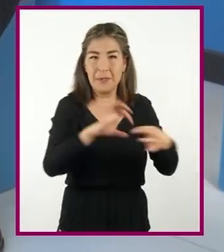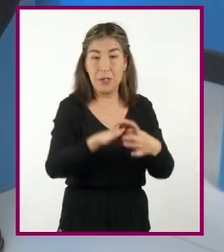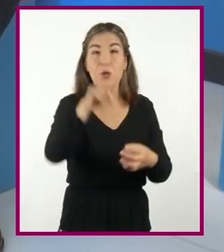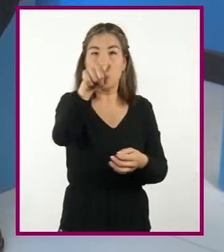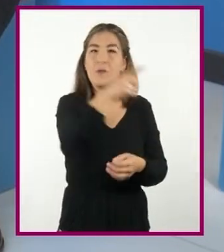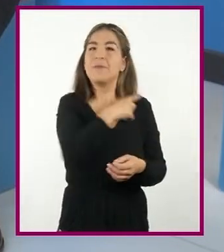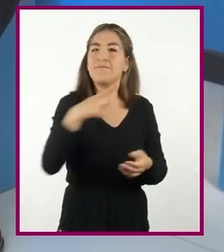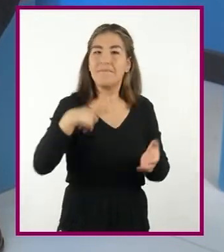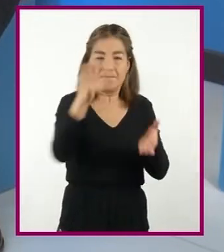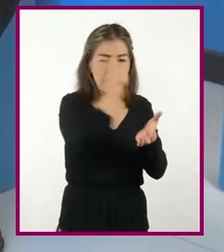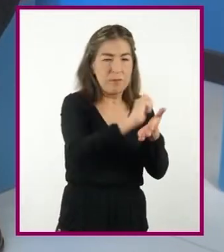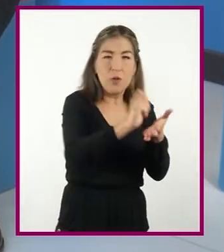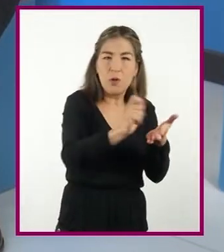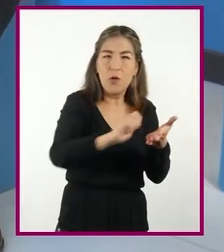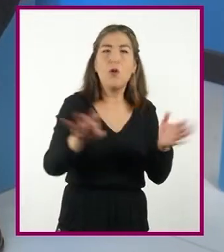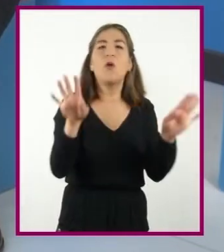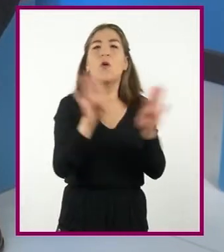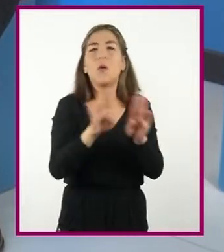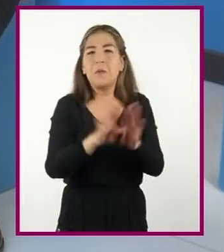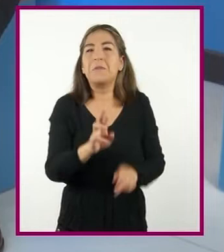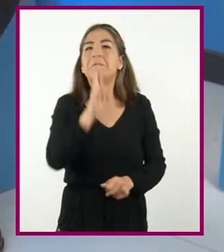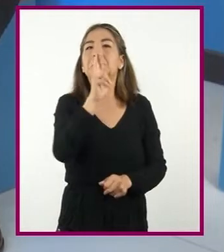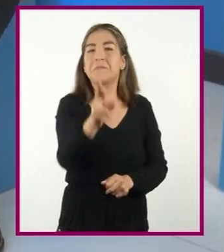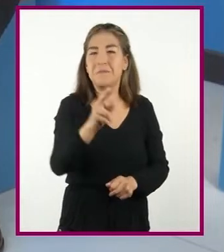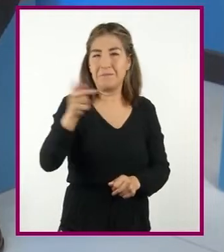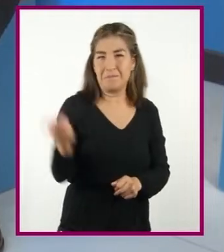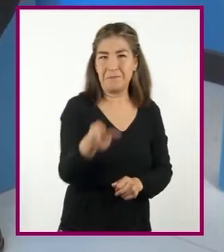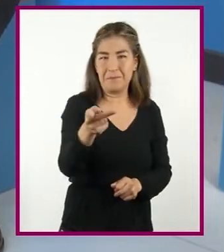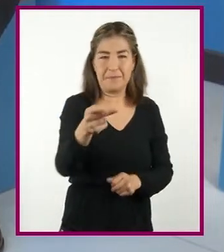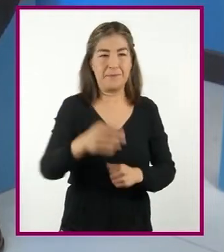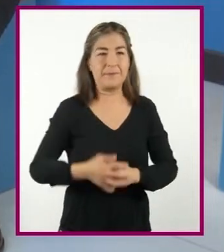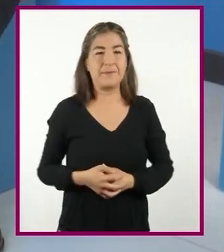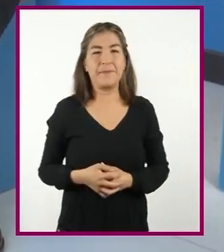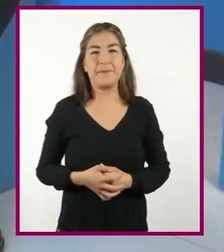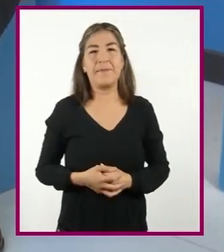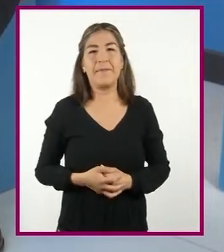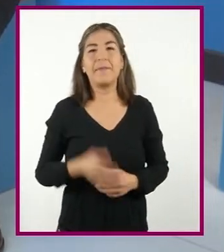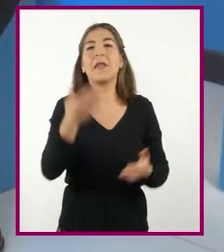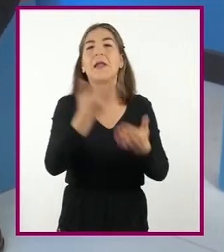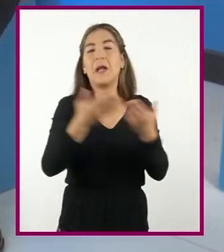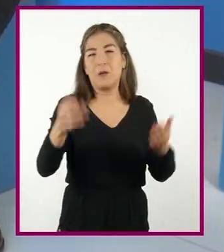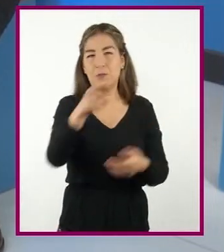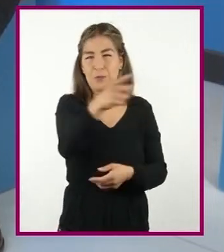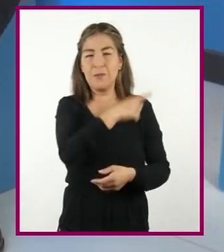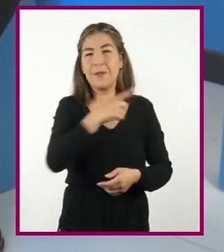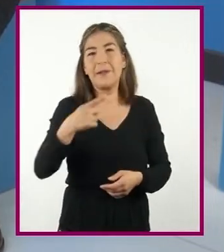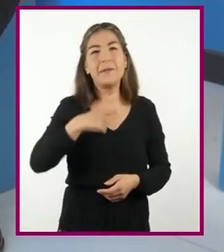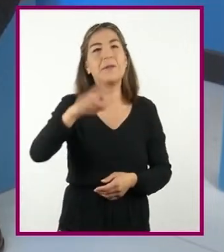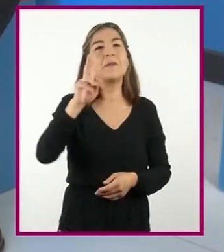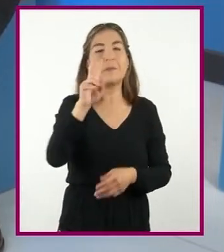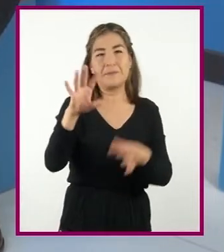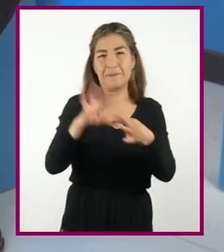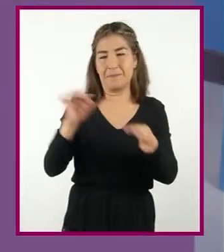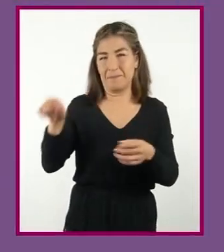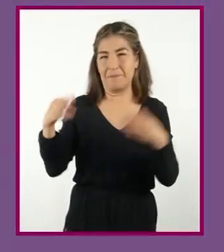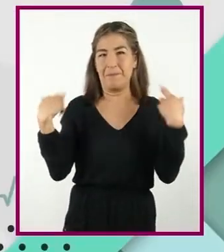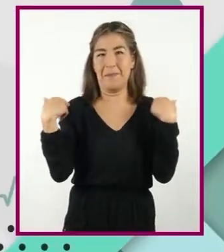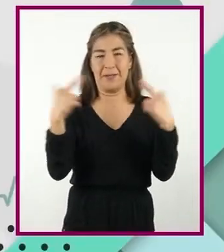Escriban cómo pueden responder a la pregunta planteada. Ahora, consideren la explicación del maestro